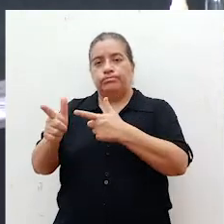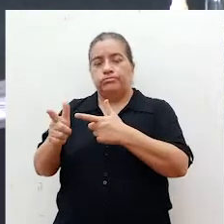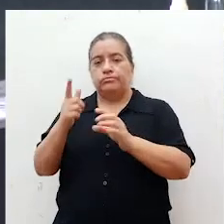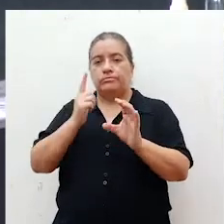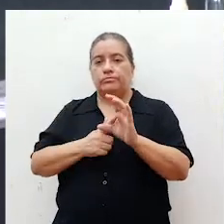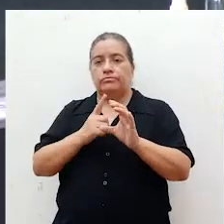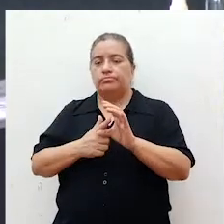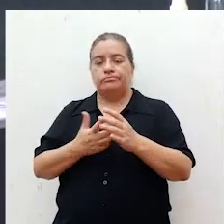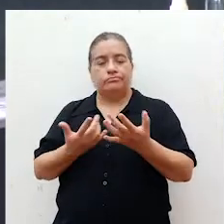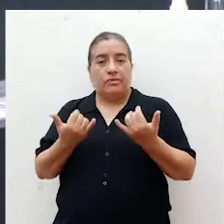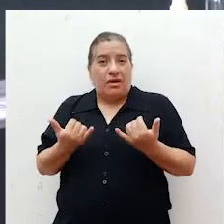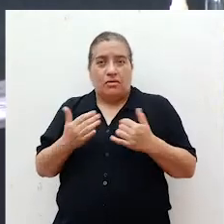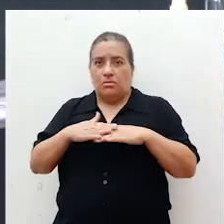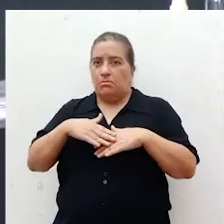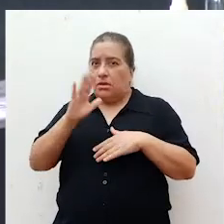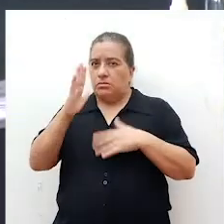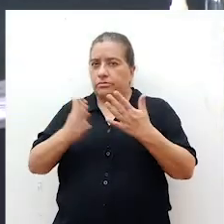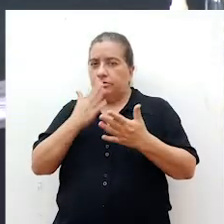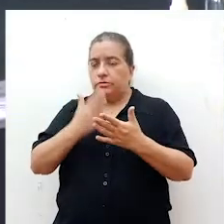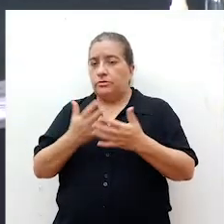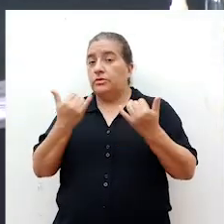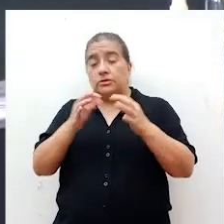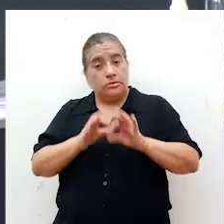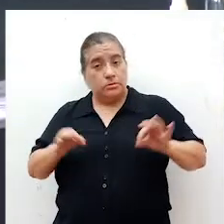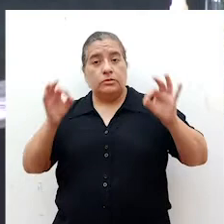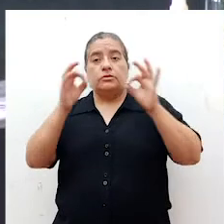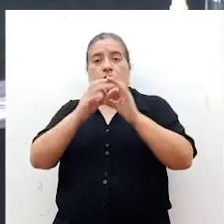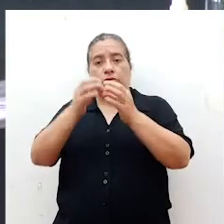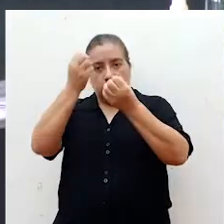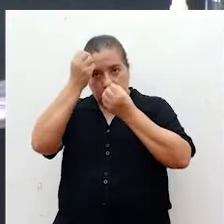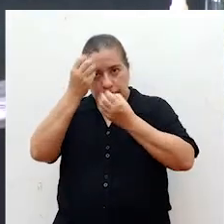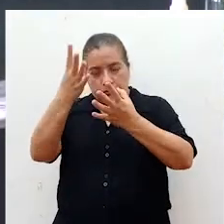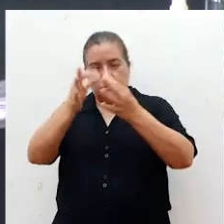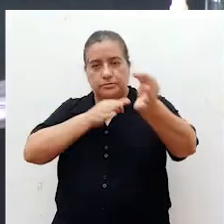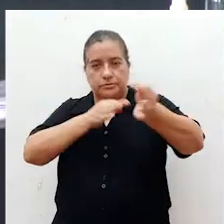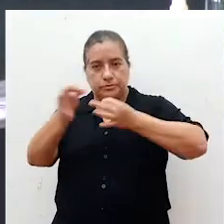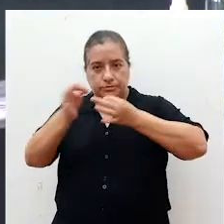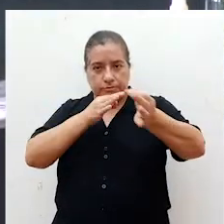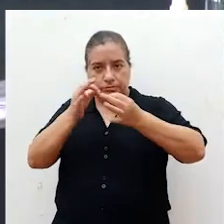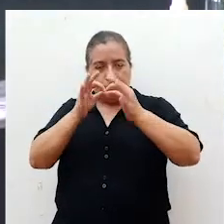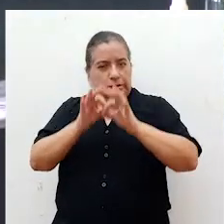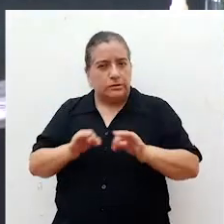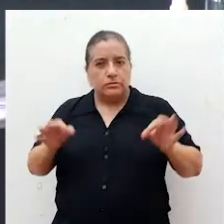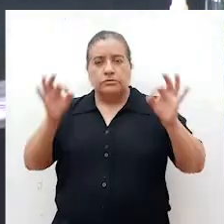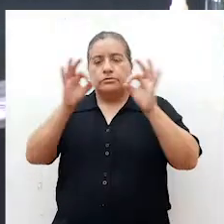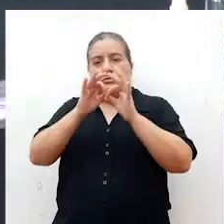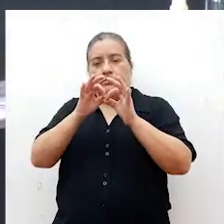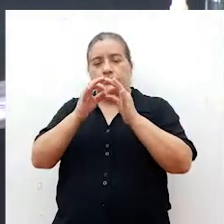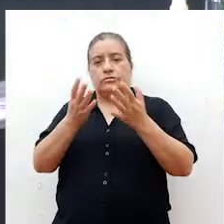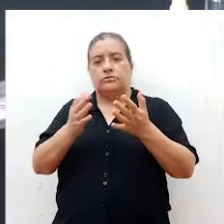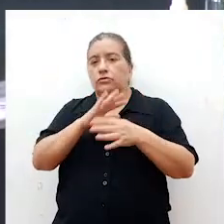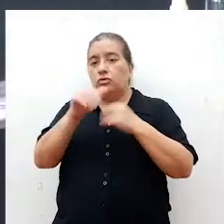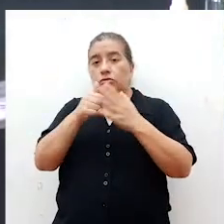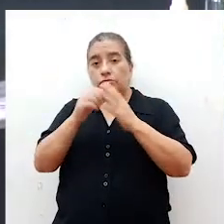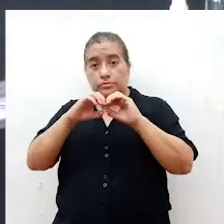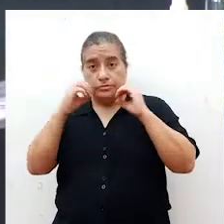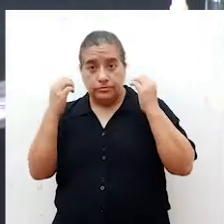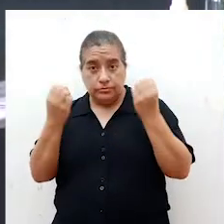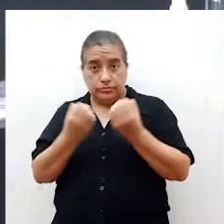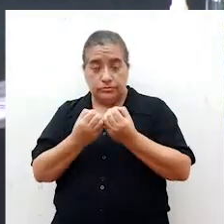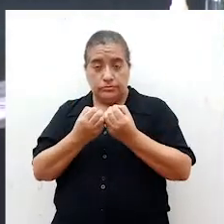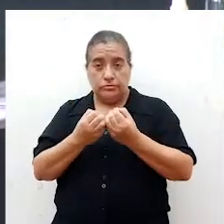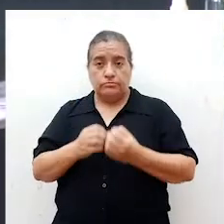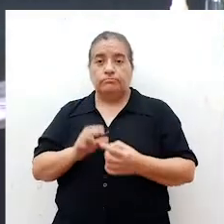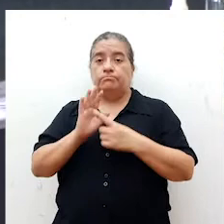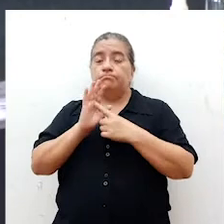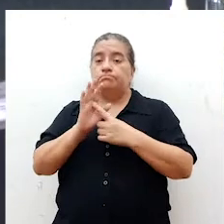la época del terrorismo. Y por eso es fundamental rendir cuentas. Por eso es